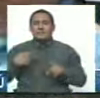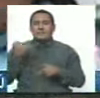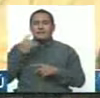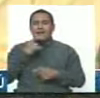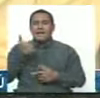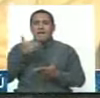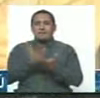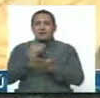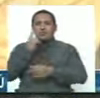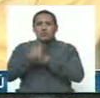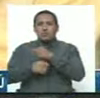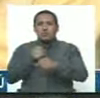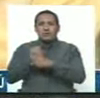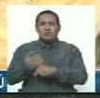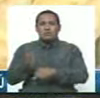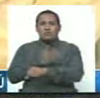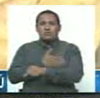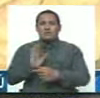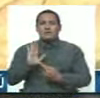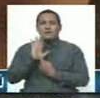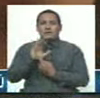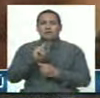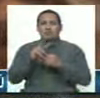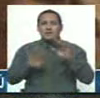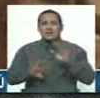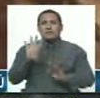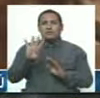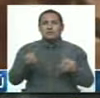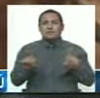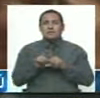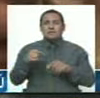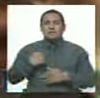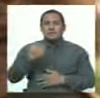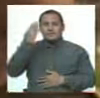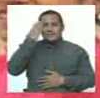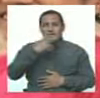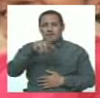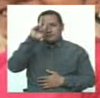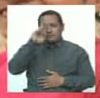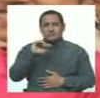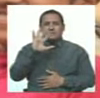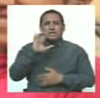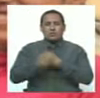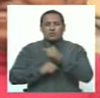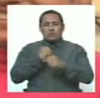hasta abril de este año, cuando salga el reporte al 2014, para saber si el Perú mantiene por